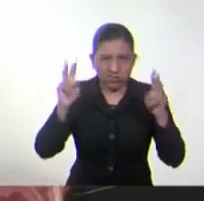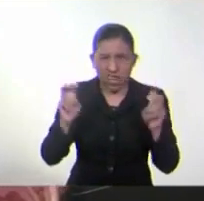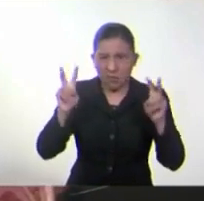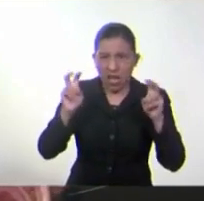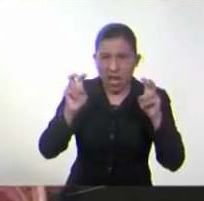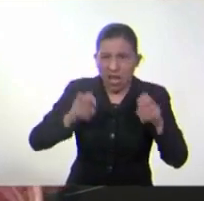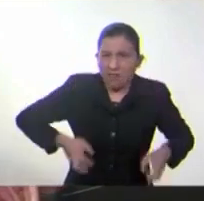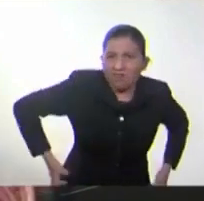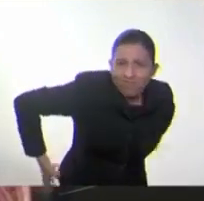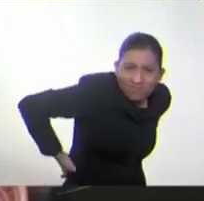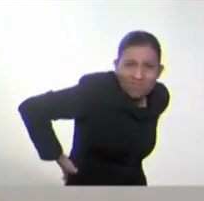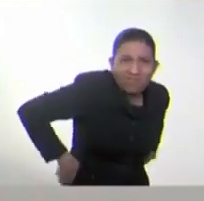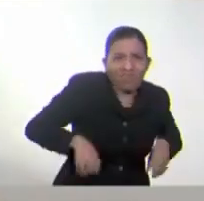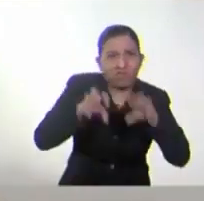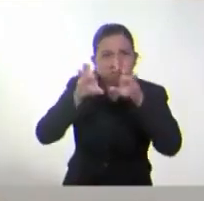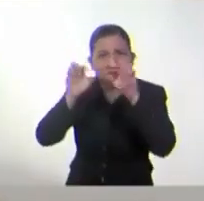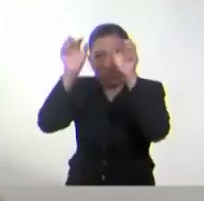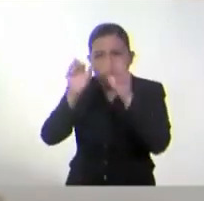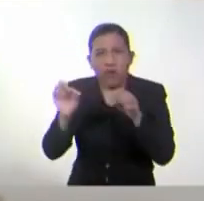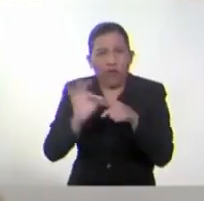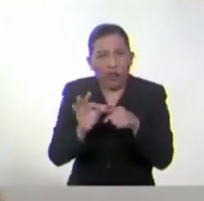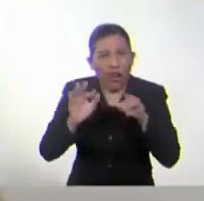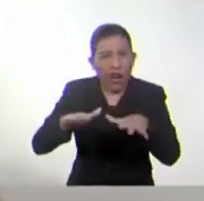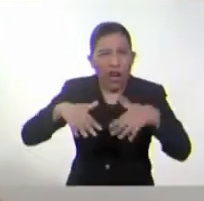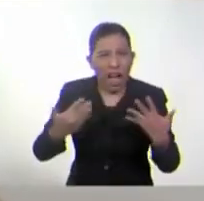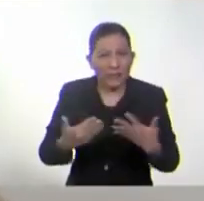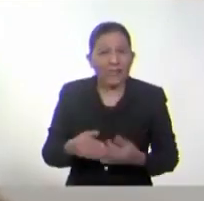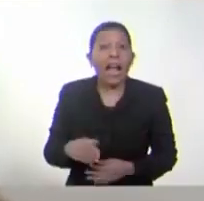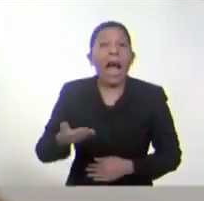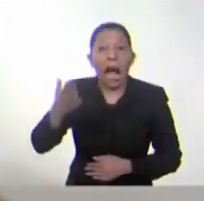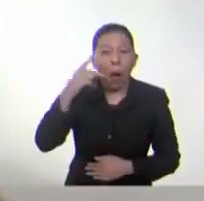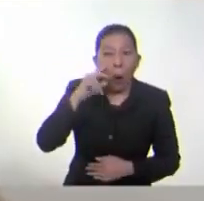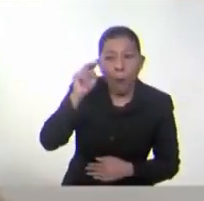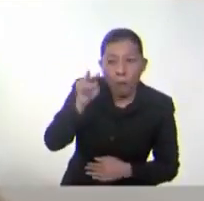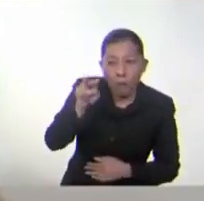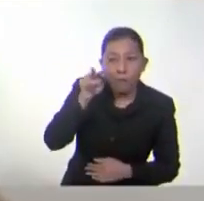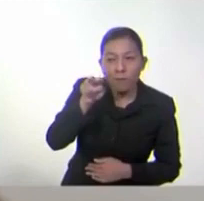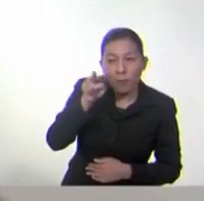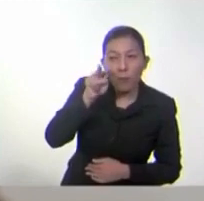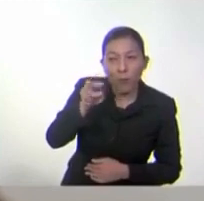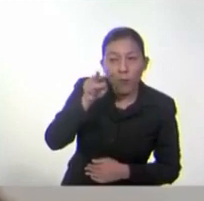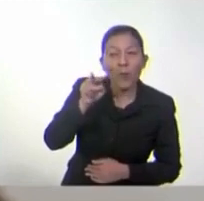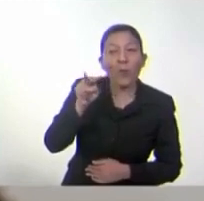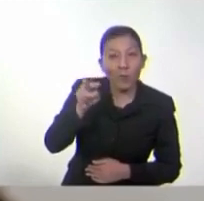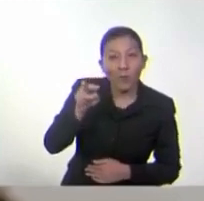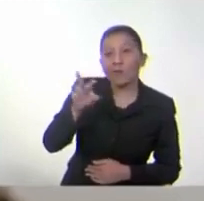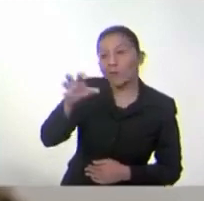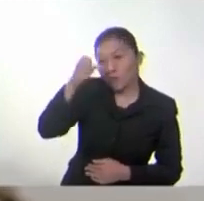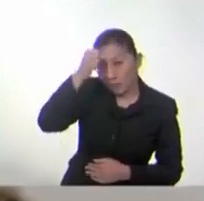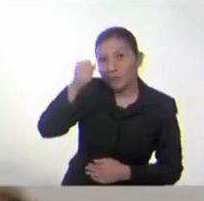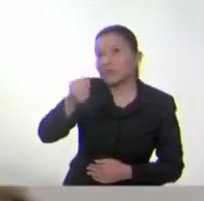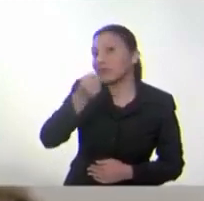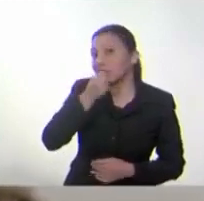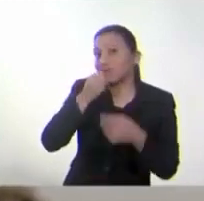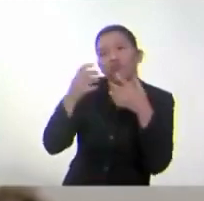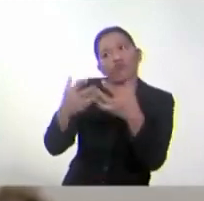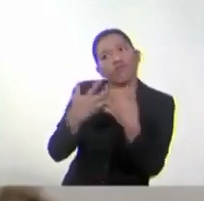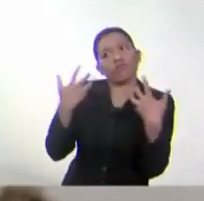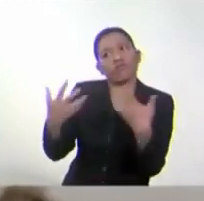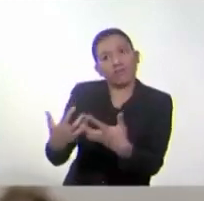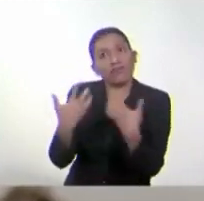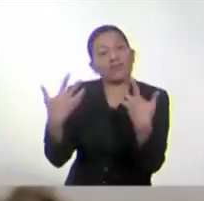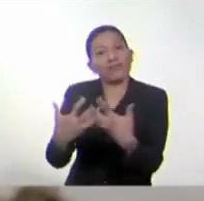funciones? Pues eso se debe a observaciones rigurosas y sistematización de la información.